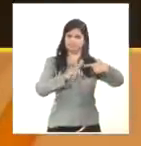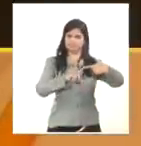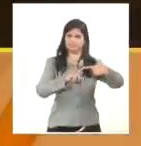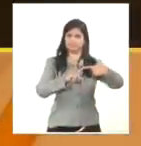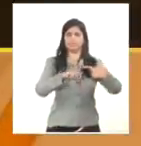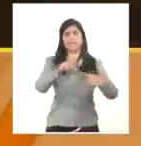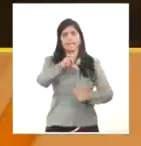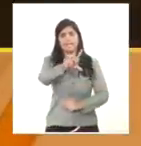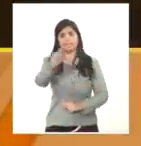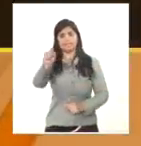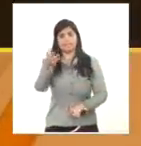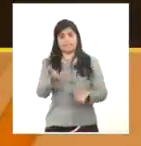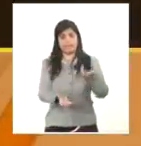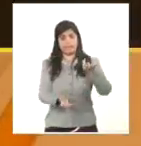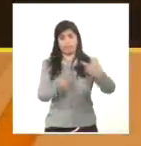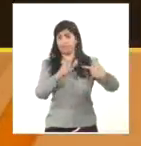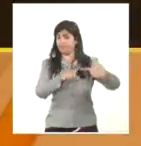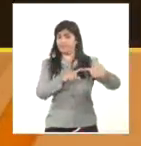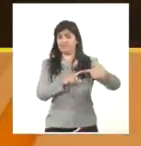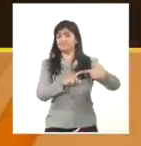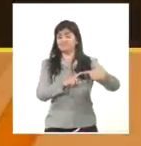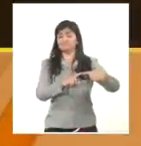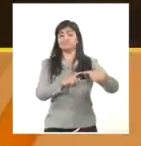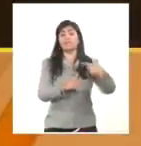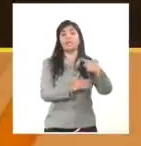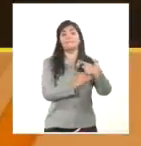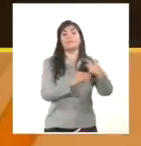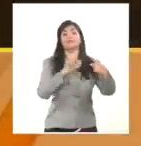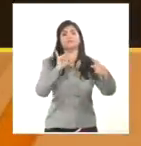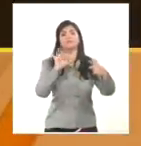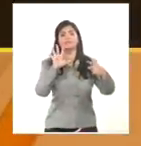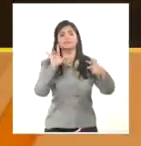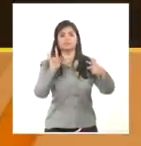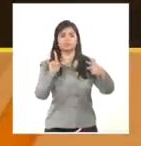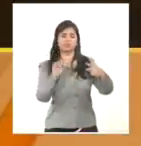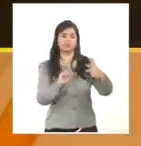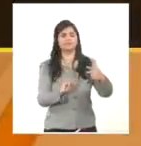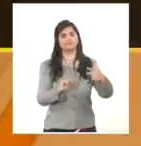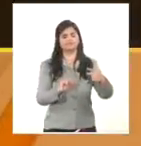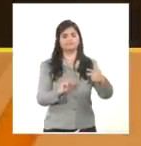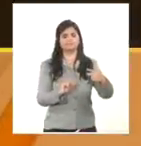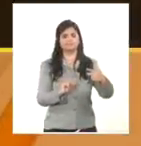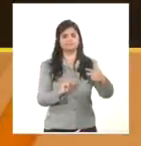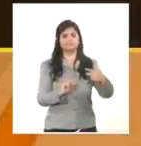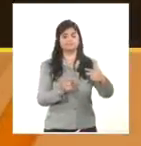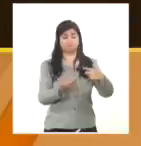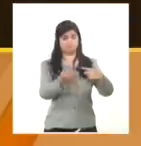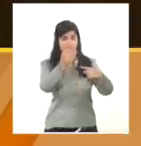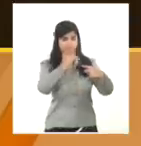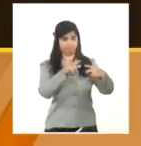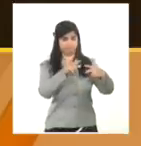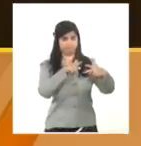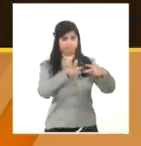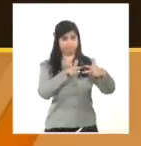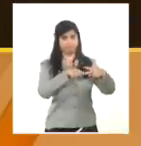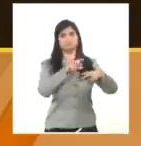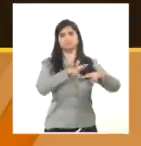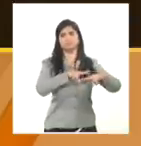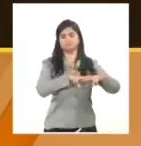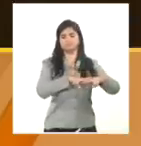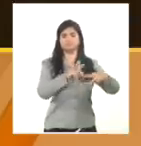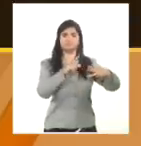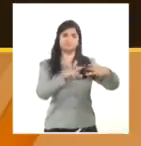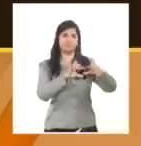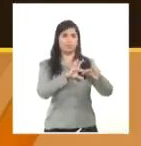de Cienfuegos, con 1.759 delitos para un 0,84%, y le siguen La Habana,